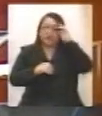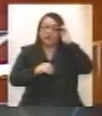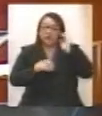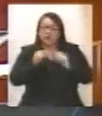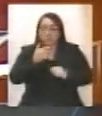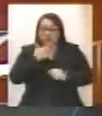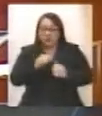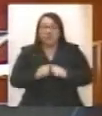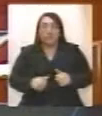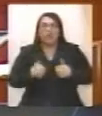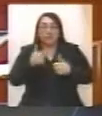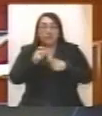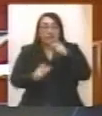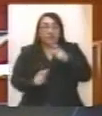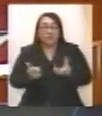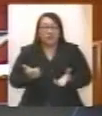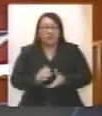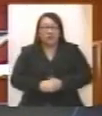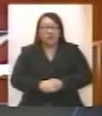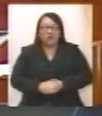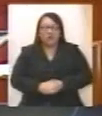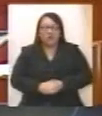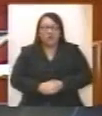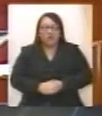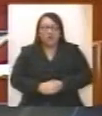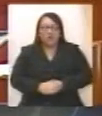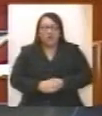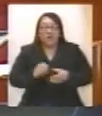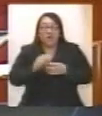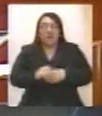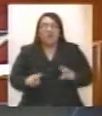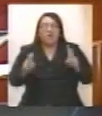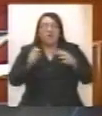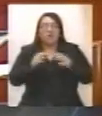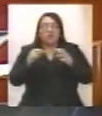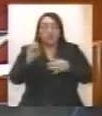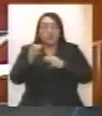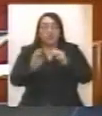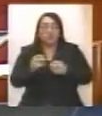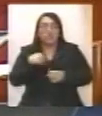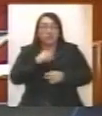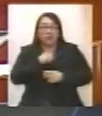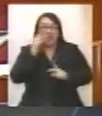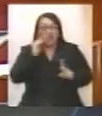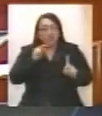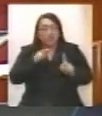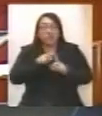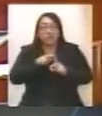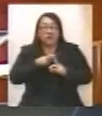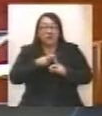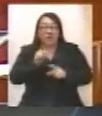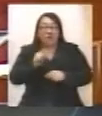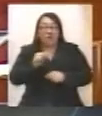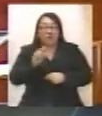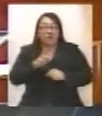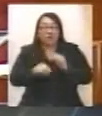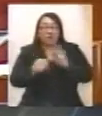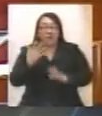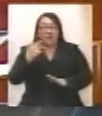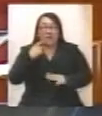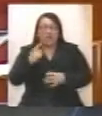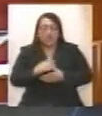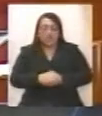y mejorar la vida de la población. En materia de política económica, Nuestra visión al 2015